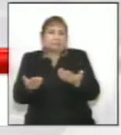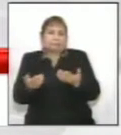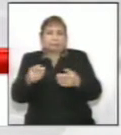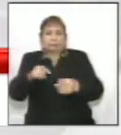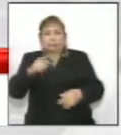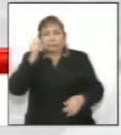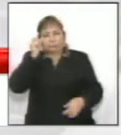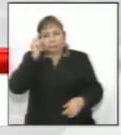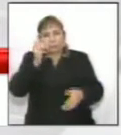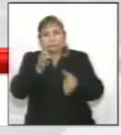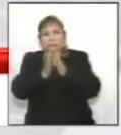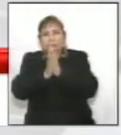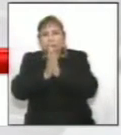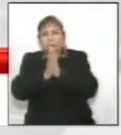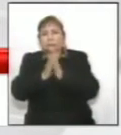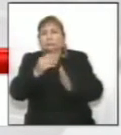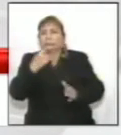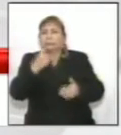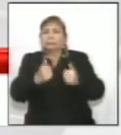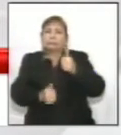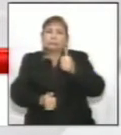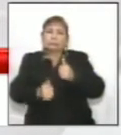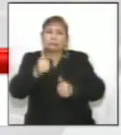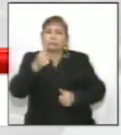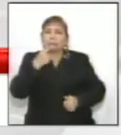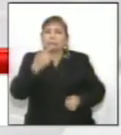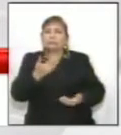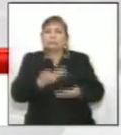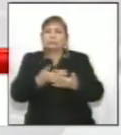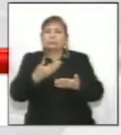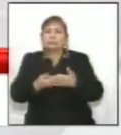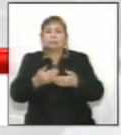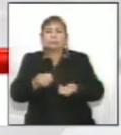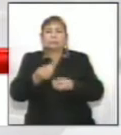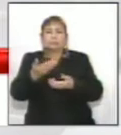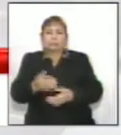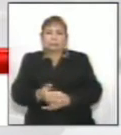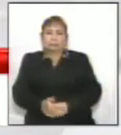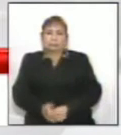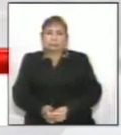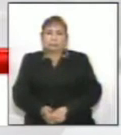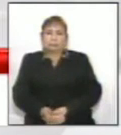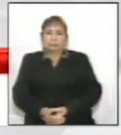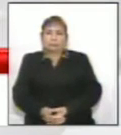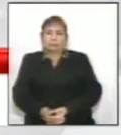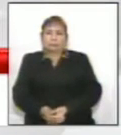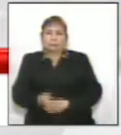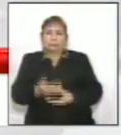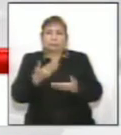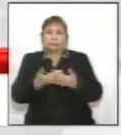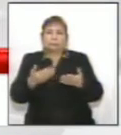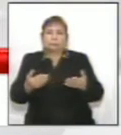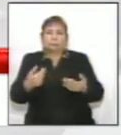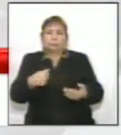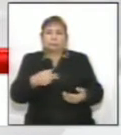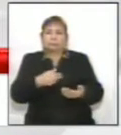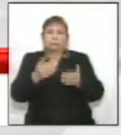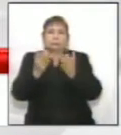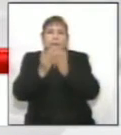sentido, solicito que nos diga cuál será la fecha de entrega de estos recursos para que nuestros